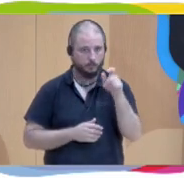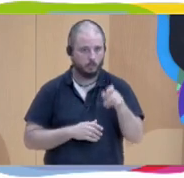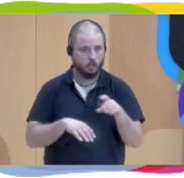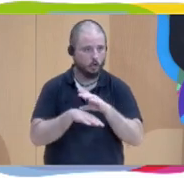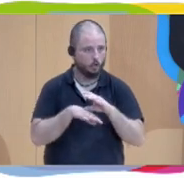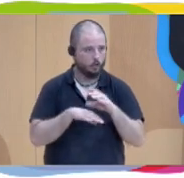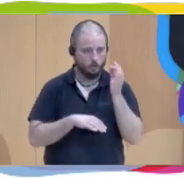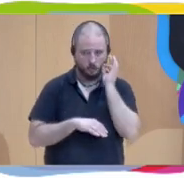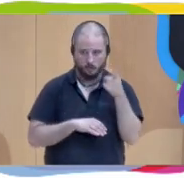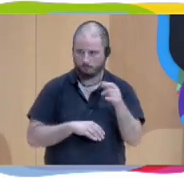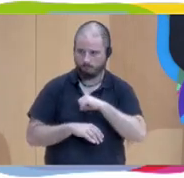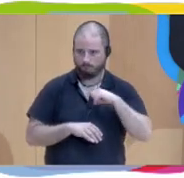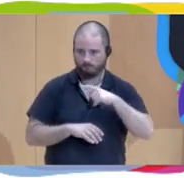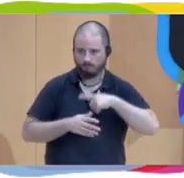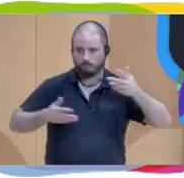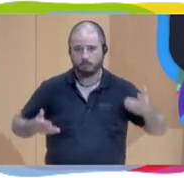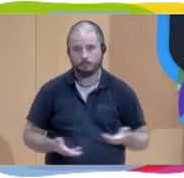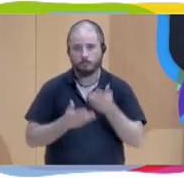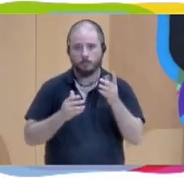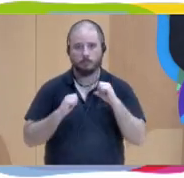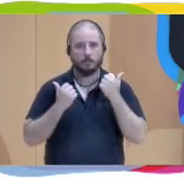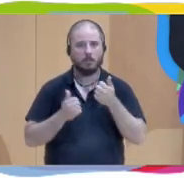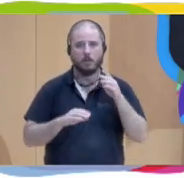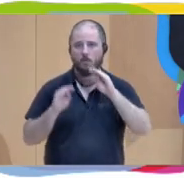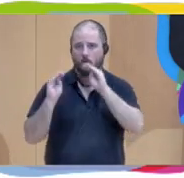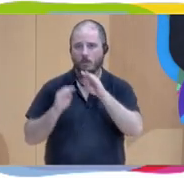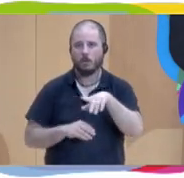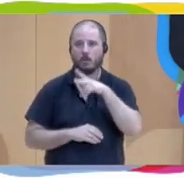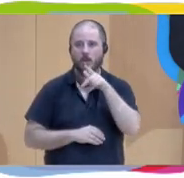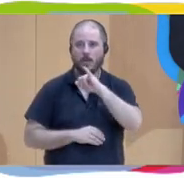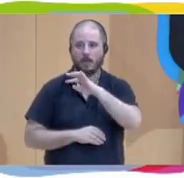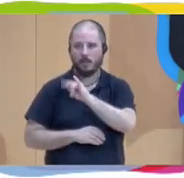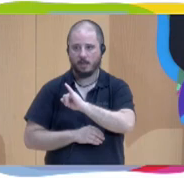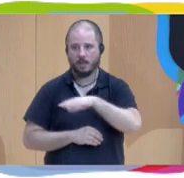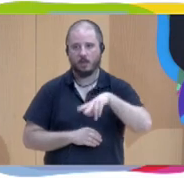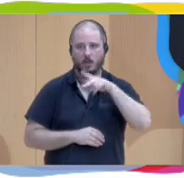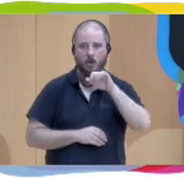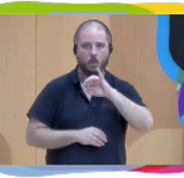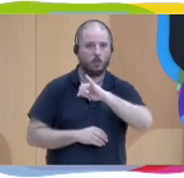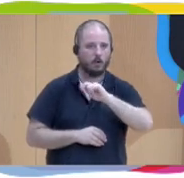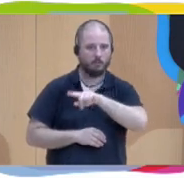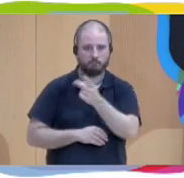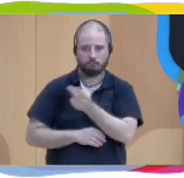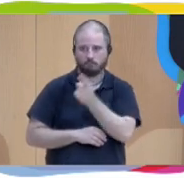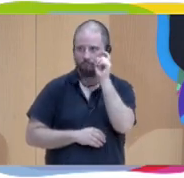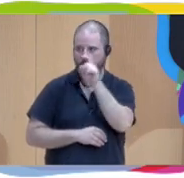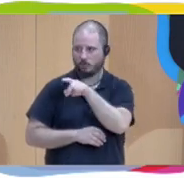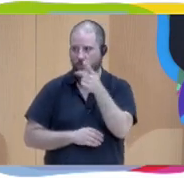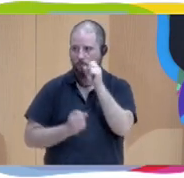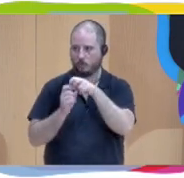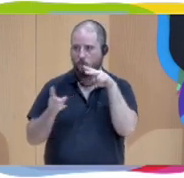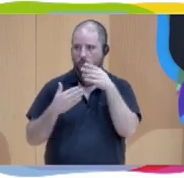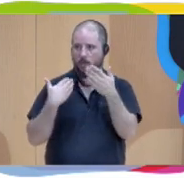empezábamos con una pequeña formación, con Heik y con Juca, con enfoque dialógico, una formación que nunca habíamos tenido